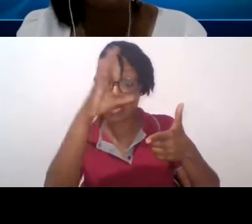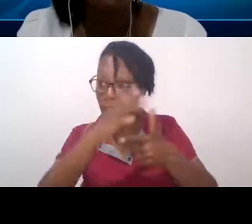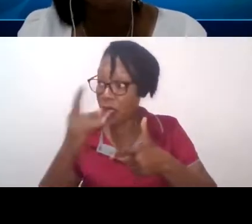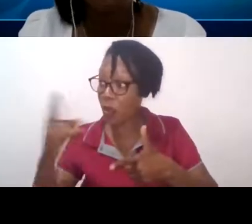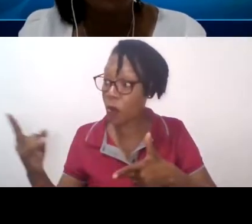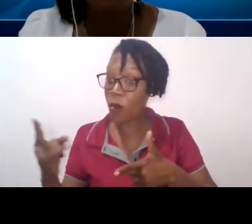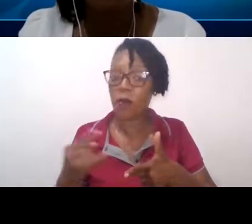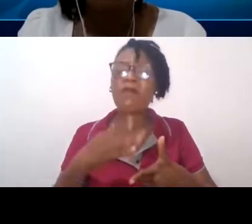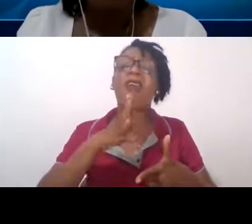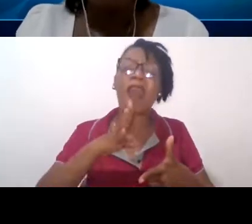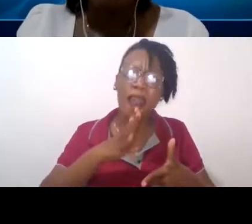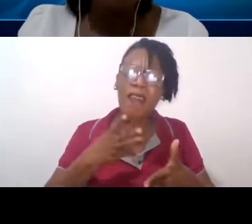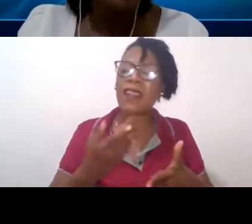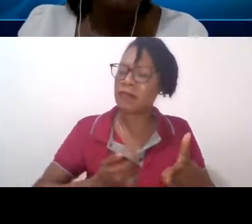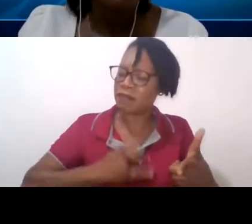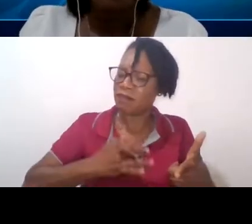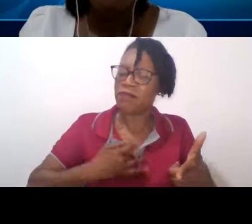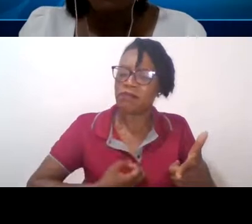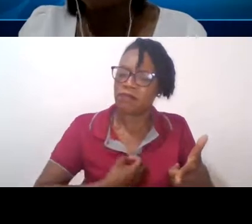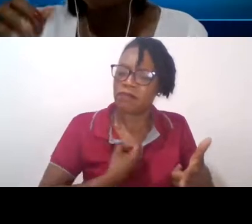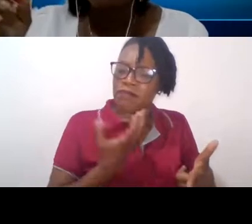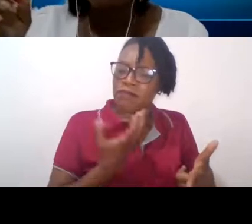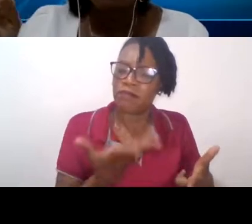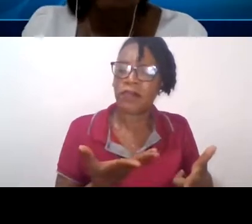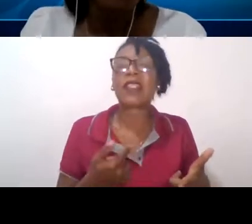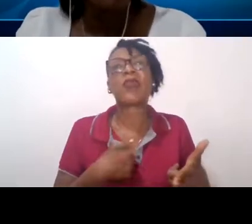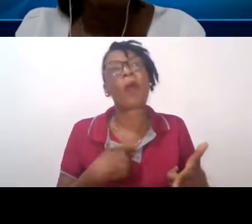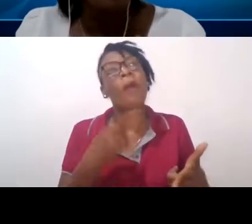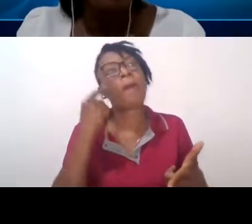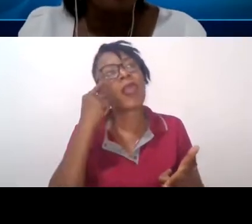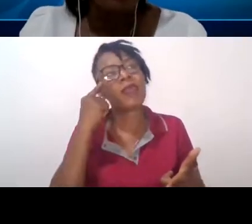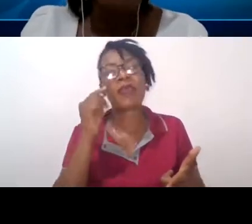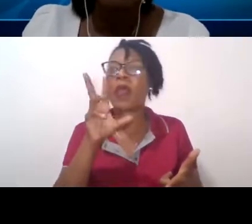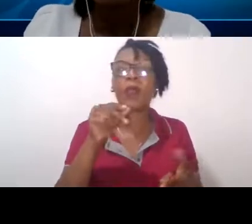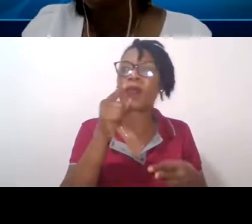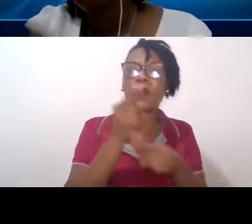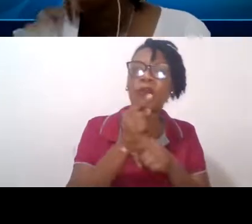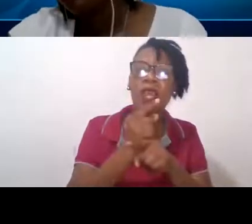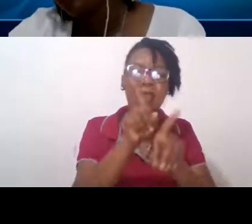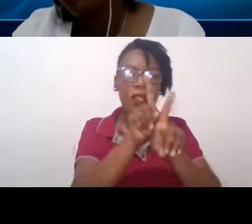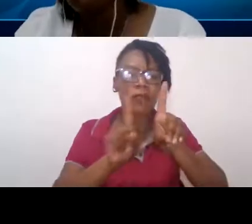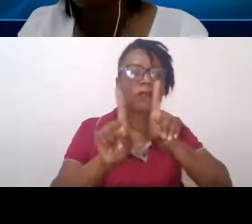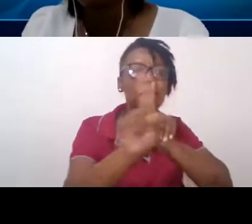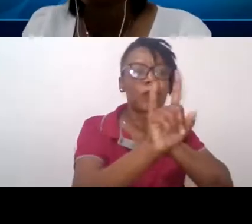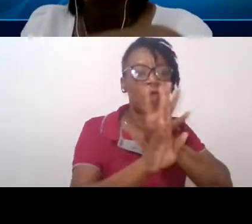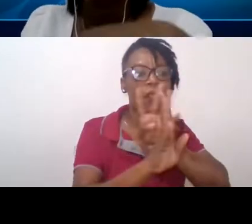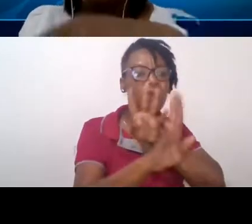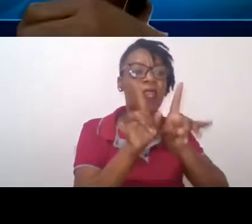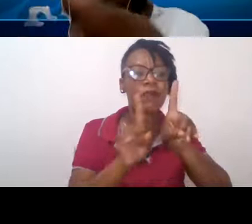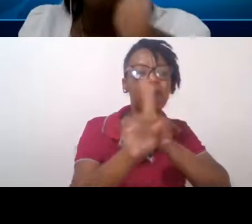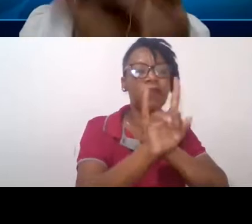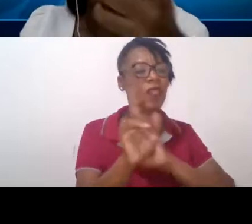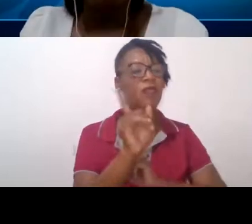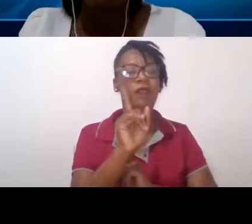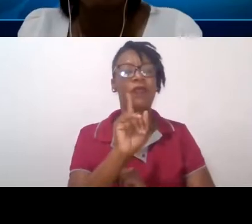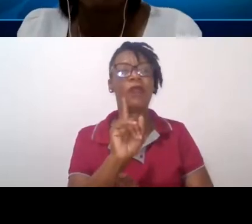está pensando en ese momento. No, es que yo lo que pienso es que no es correcto adelantar en la fila y yo pienso tal cosa y yo pienso que el